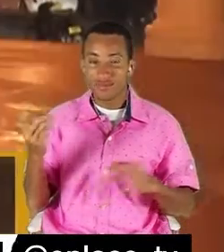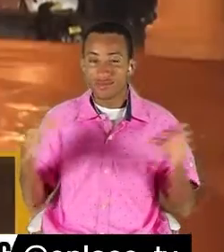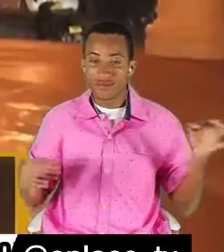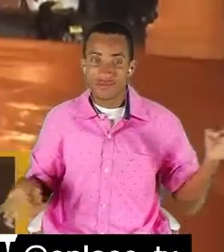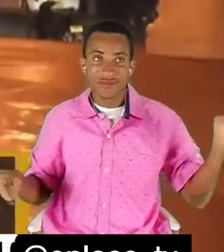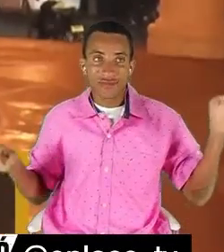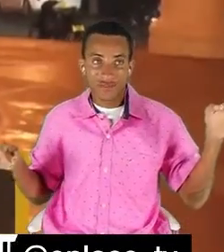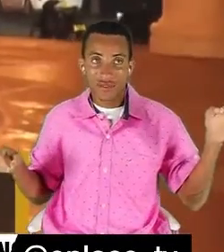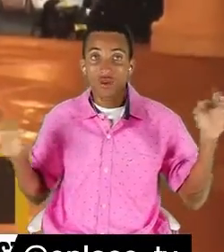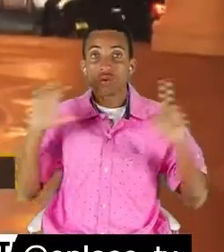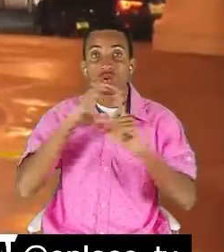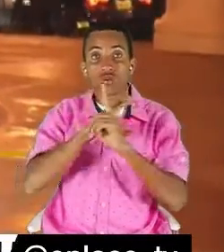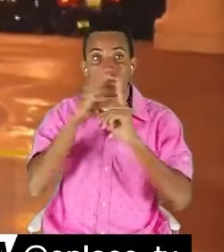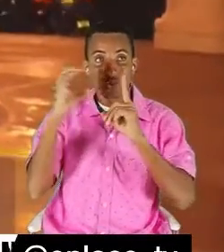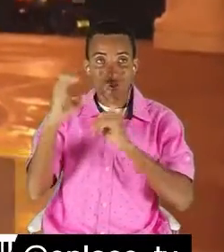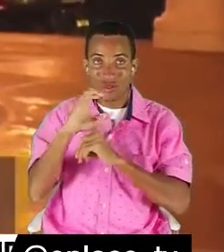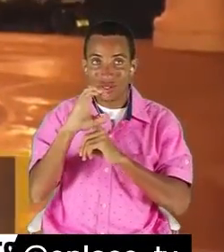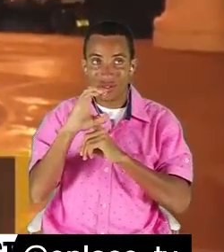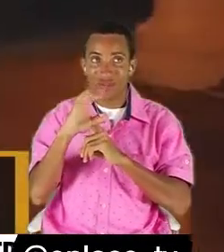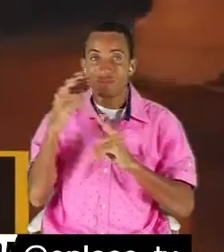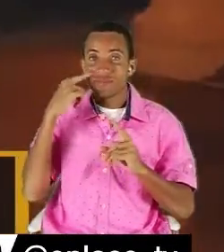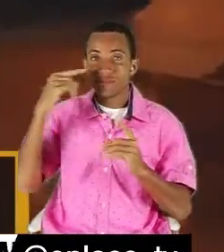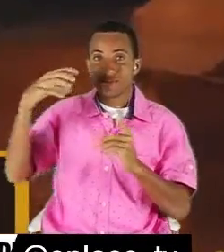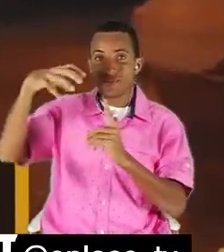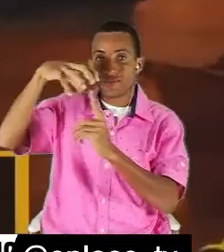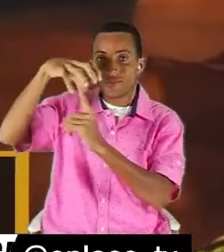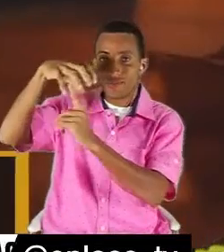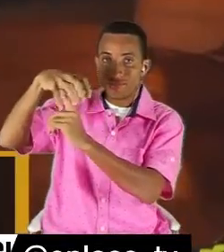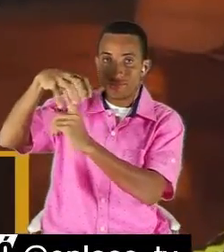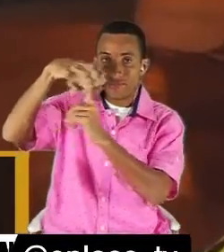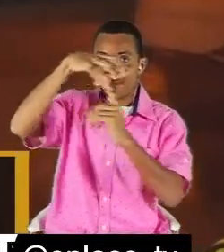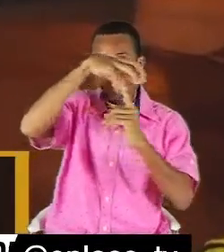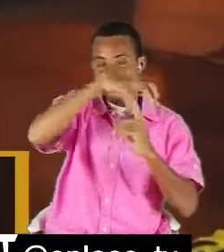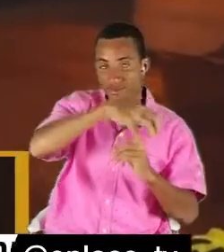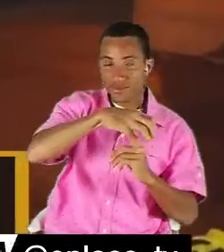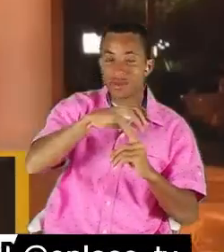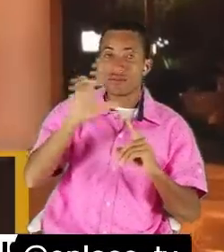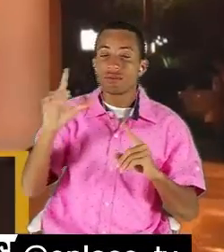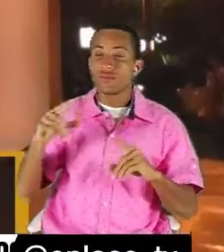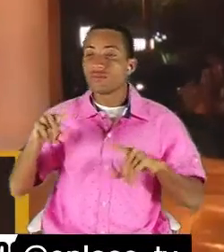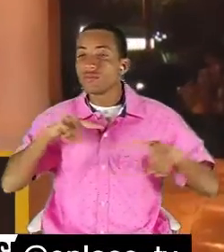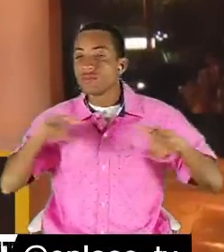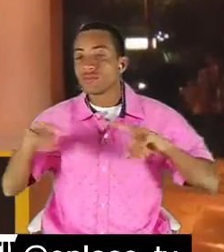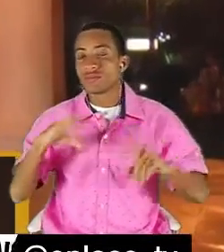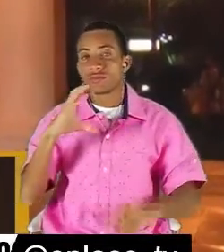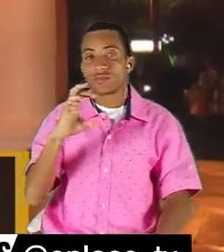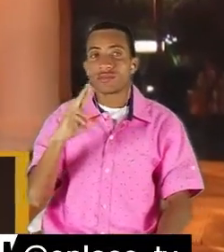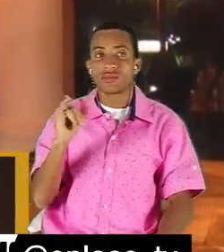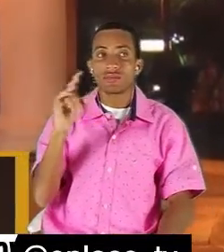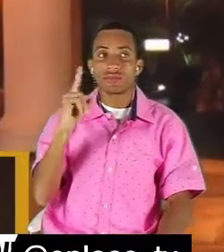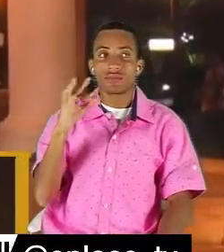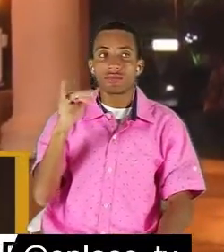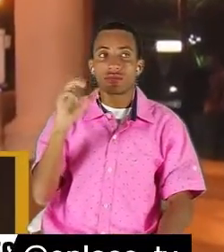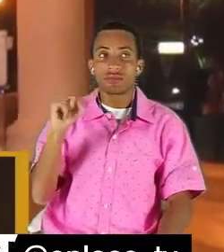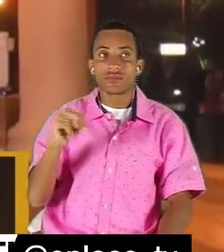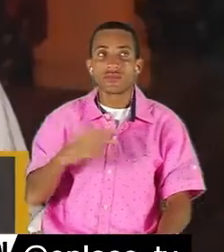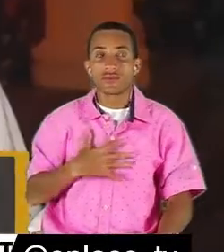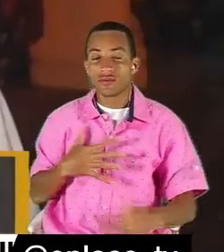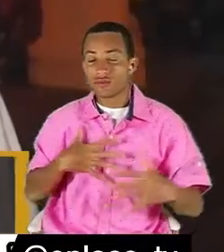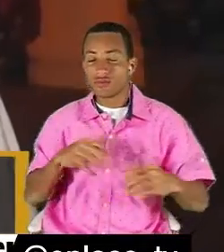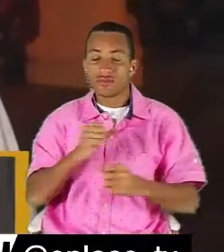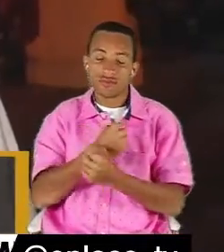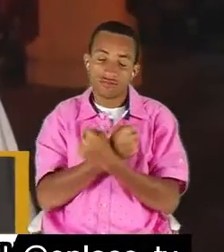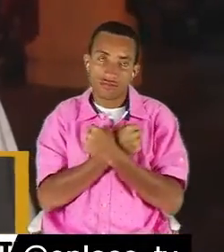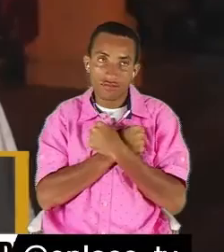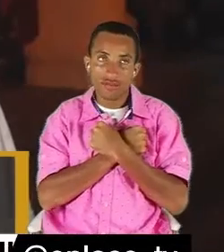grupo cinematográfico OETV Colombia, dirigido por Cristian Ortiz, un joven amante al teatro, a la actuación y al cine.